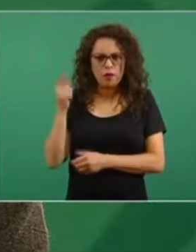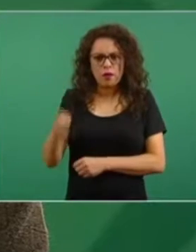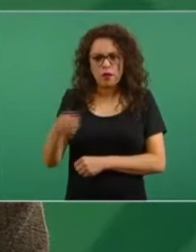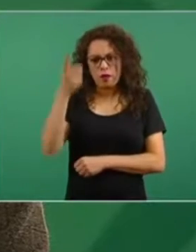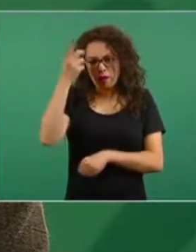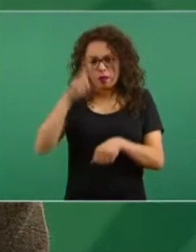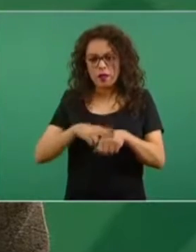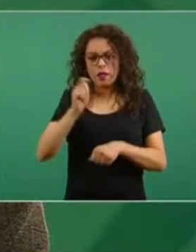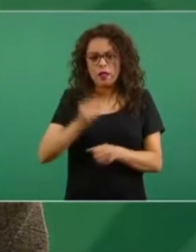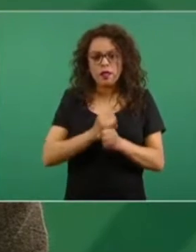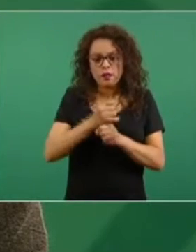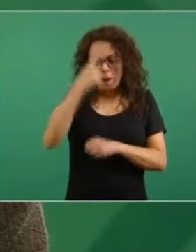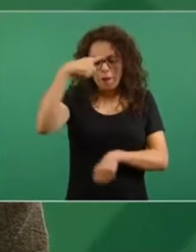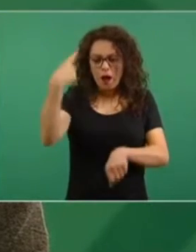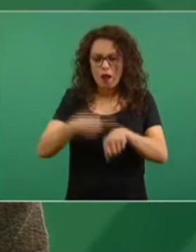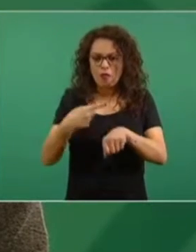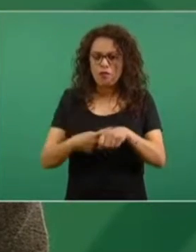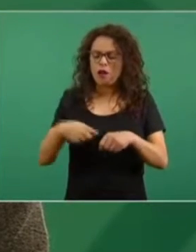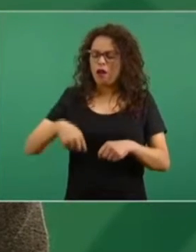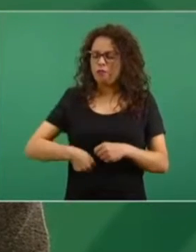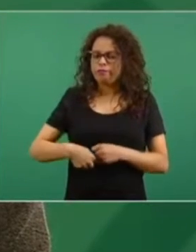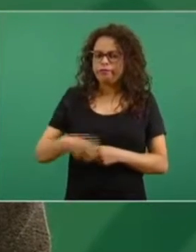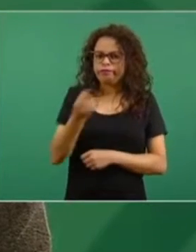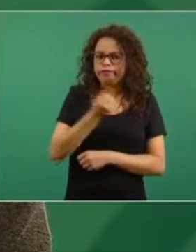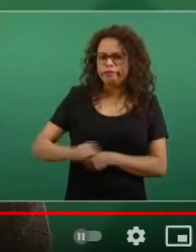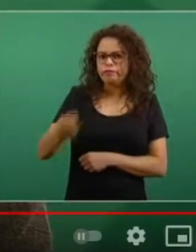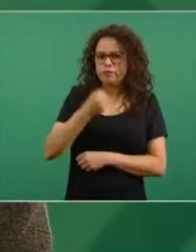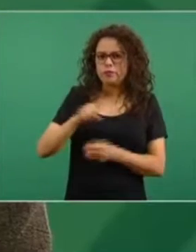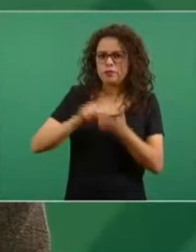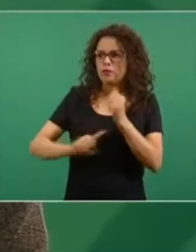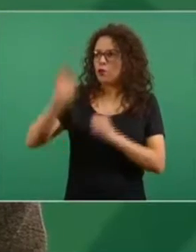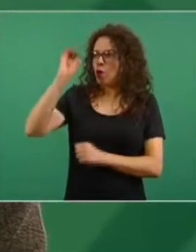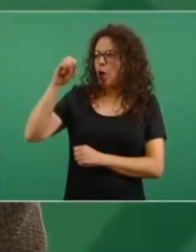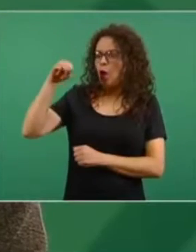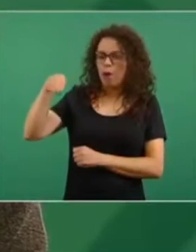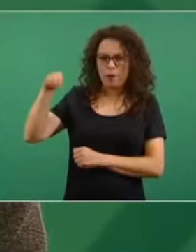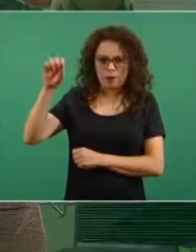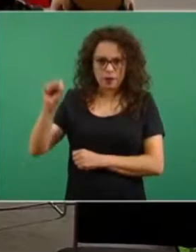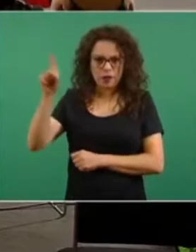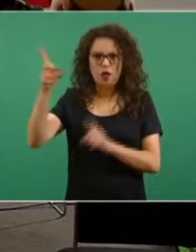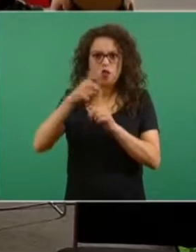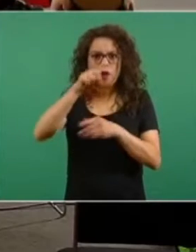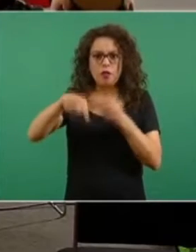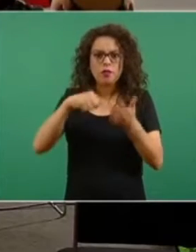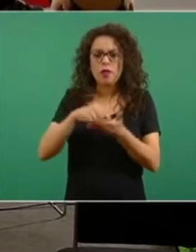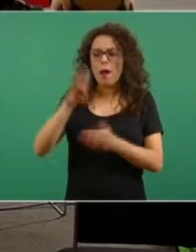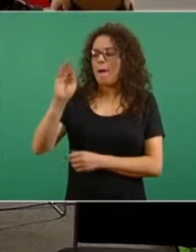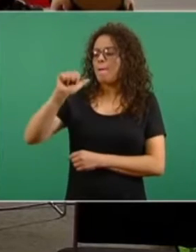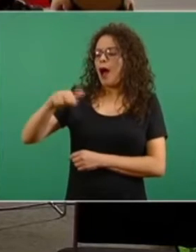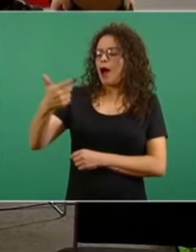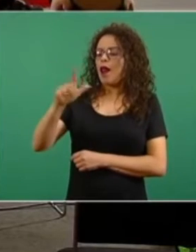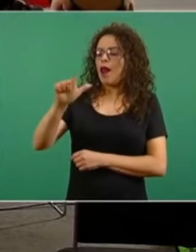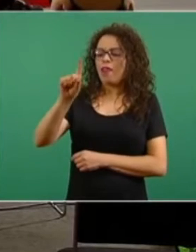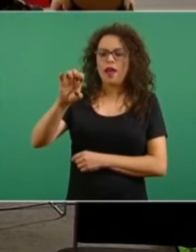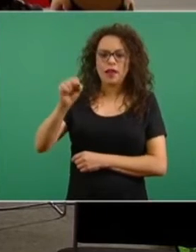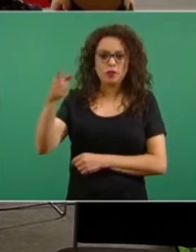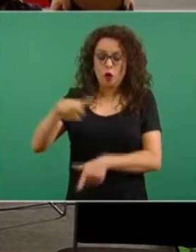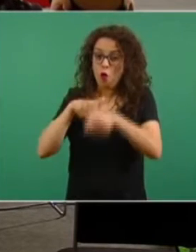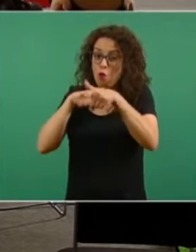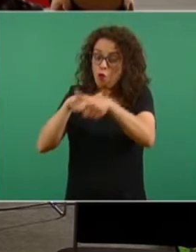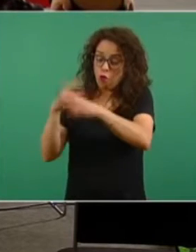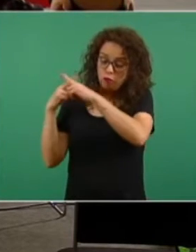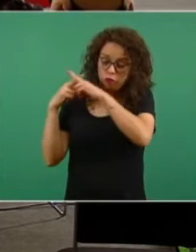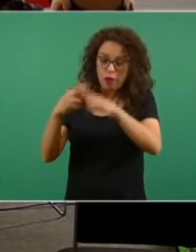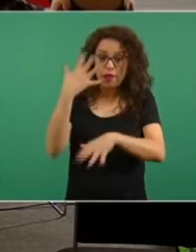en Enfermedades Diarreicas de la Organización Mundial de la Salud, que está en Bangladesh, durante 10 años. Fue director de la Facultad